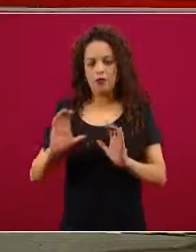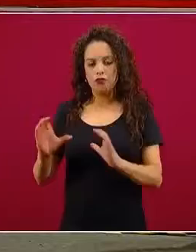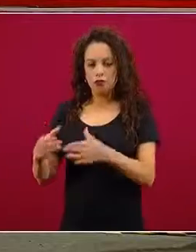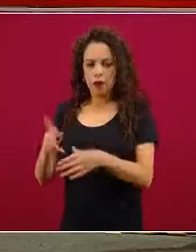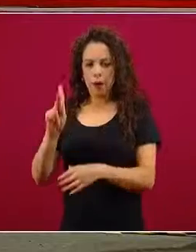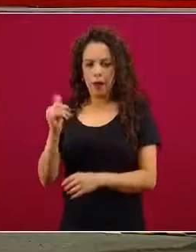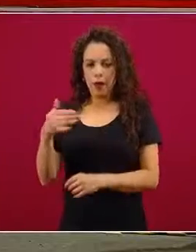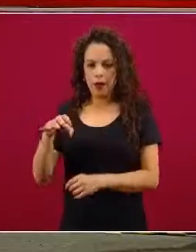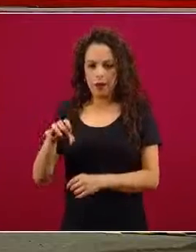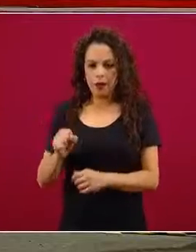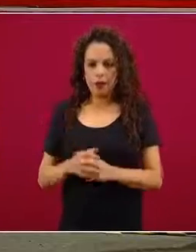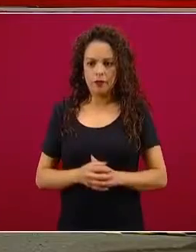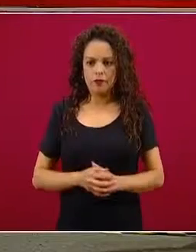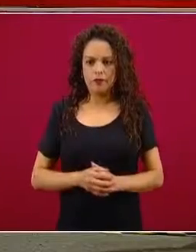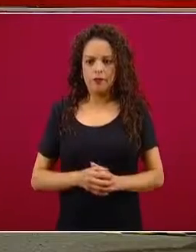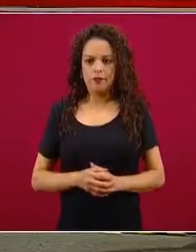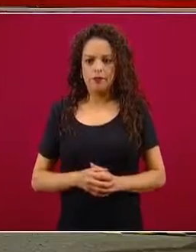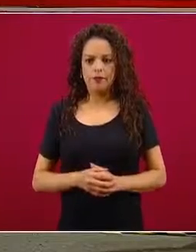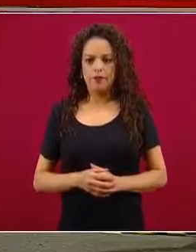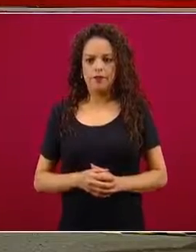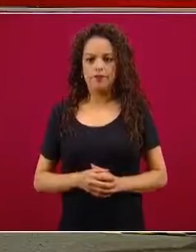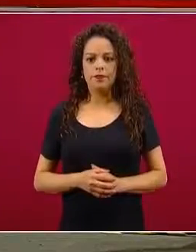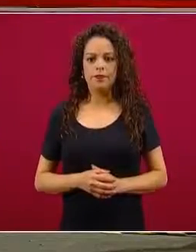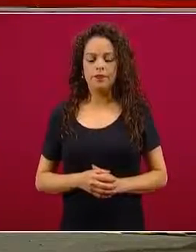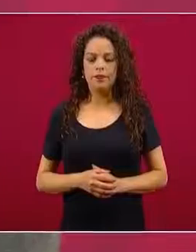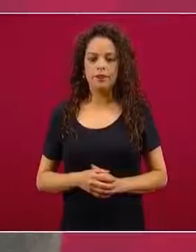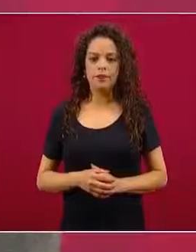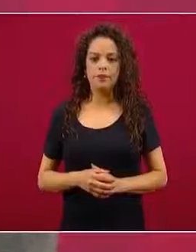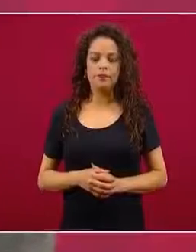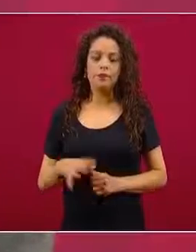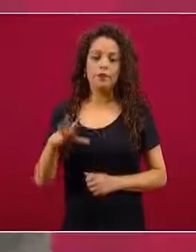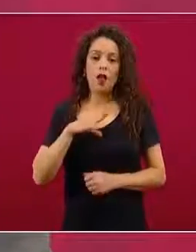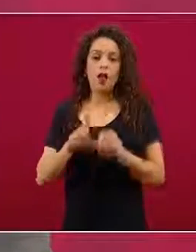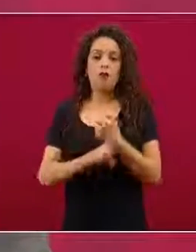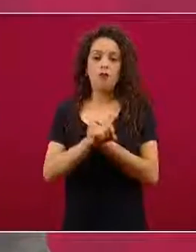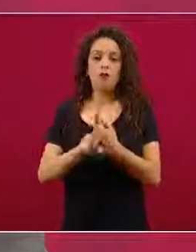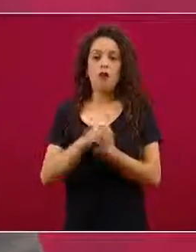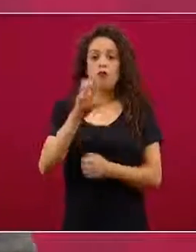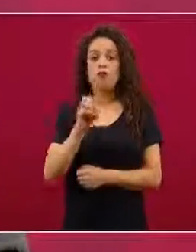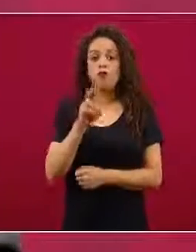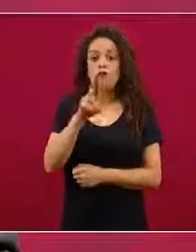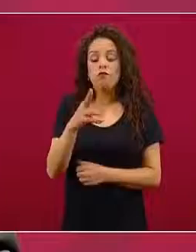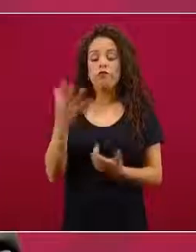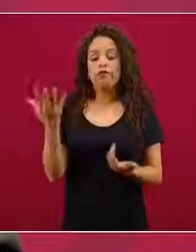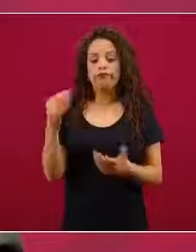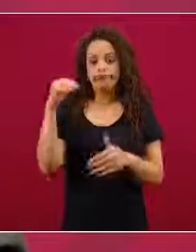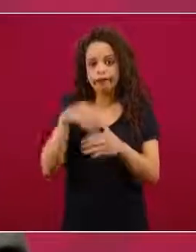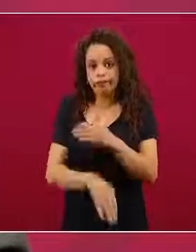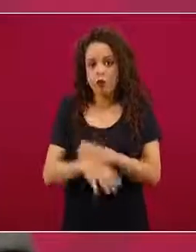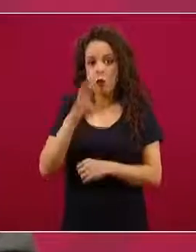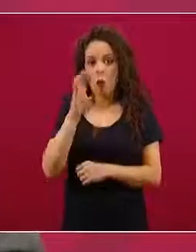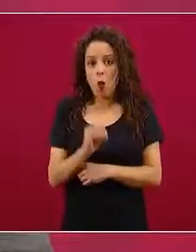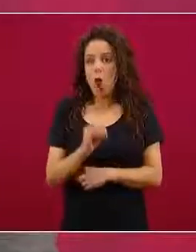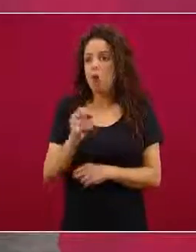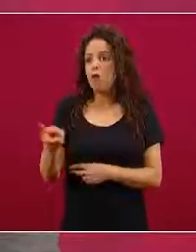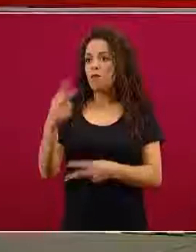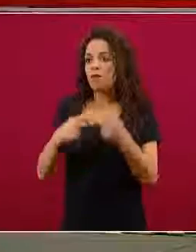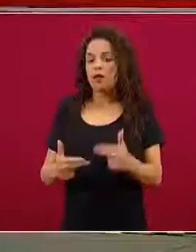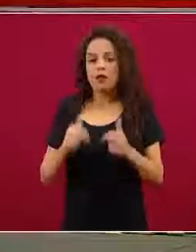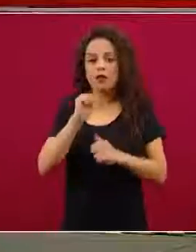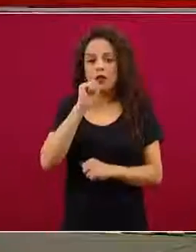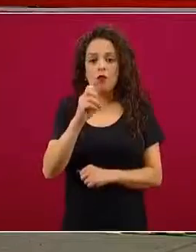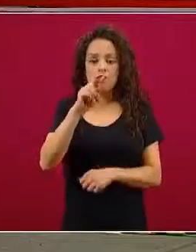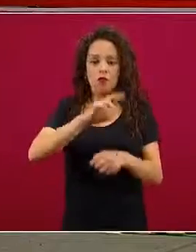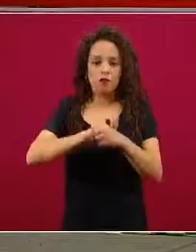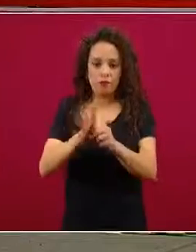que han sufrido las consecuencias de la pandemia por COVID-19. El día de hoy, como todos los martes,